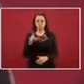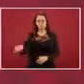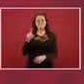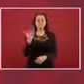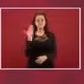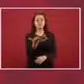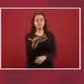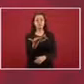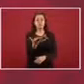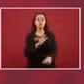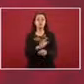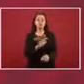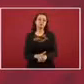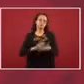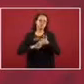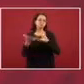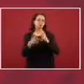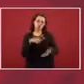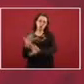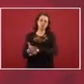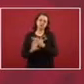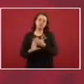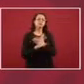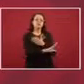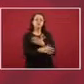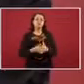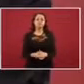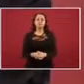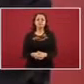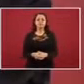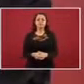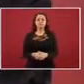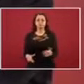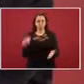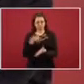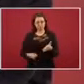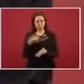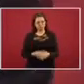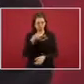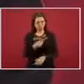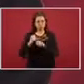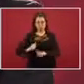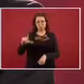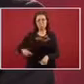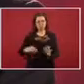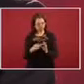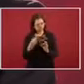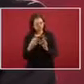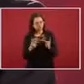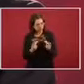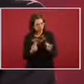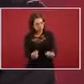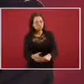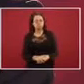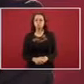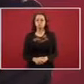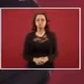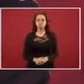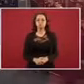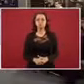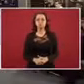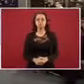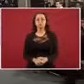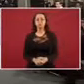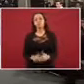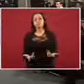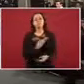solicitando que no haya violencia contra las mujeres y exigiéndole a la autoridad que se aplique. Presidente, ellos tienen